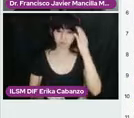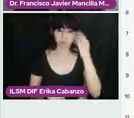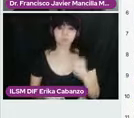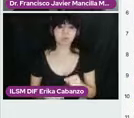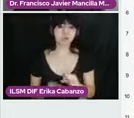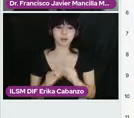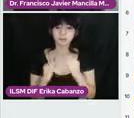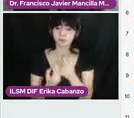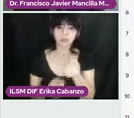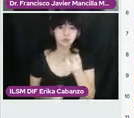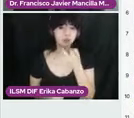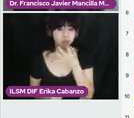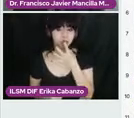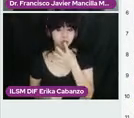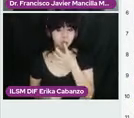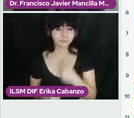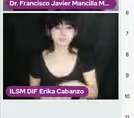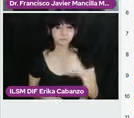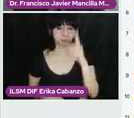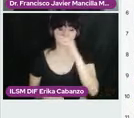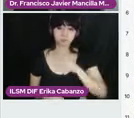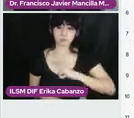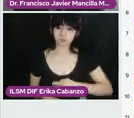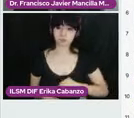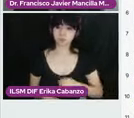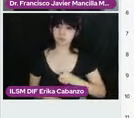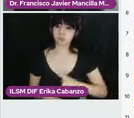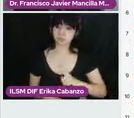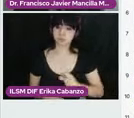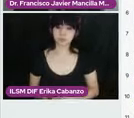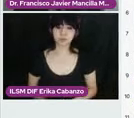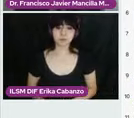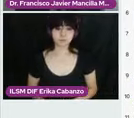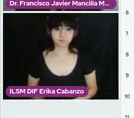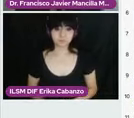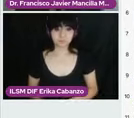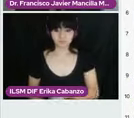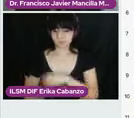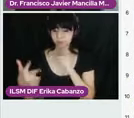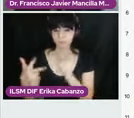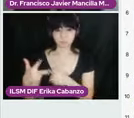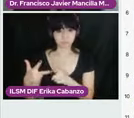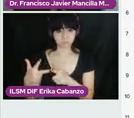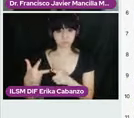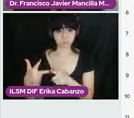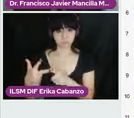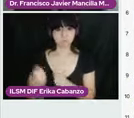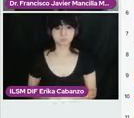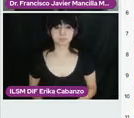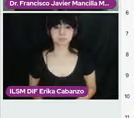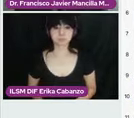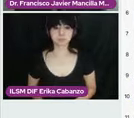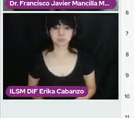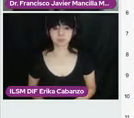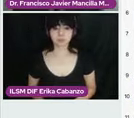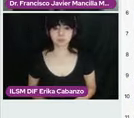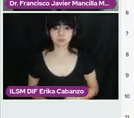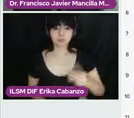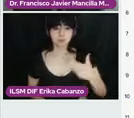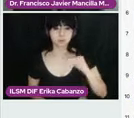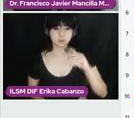urinarias y no utilizar ototóxicos. Si la hipoacusia es unilateral o asimétrica, es decir, que si estoy oyendo más con